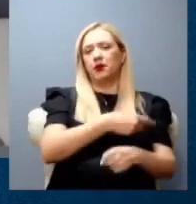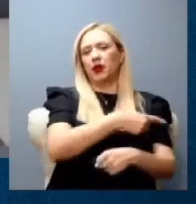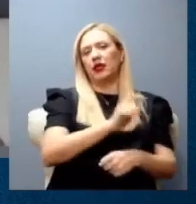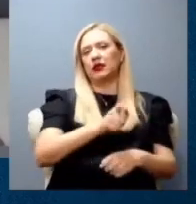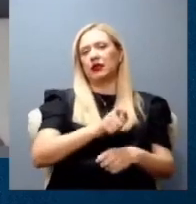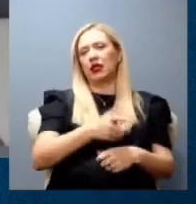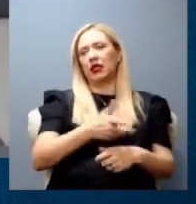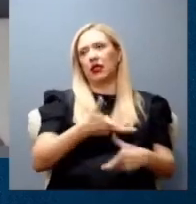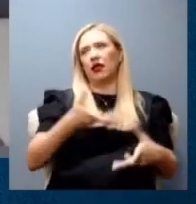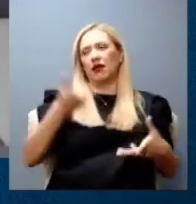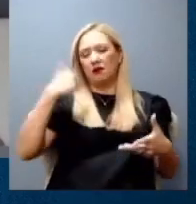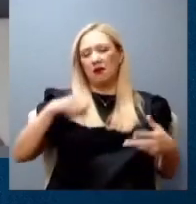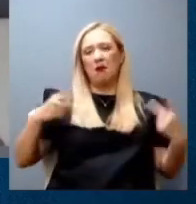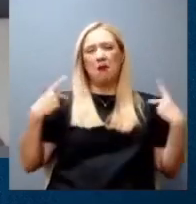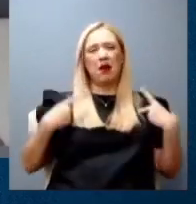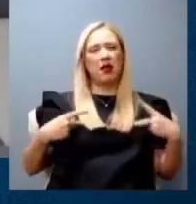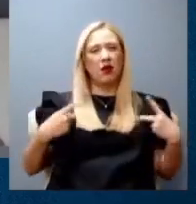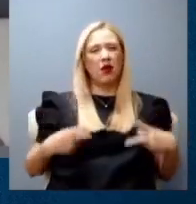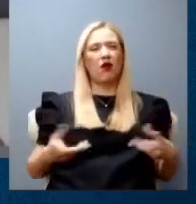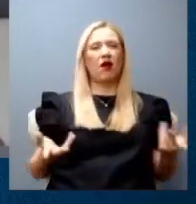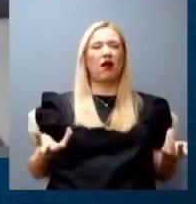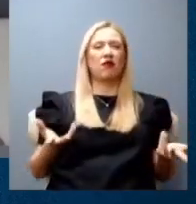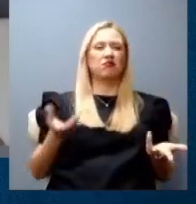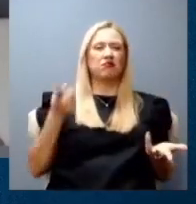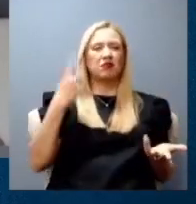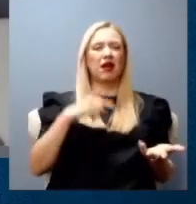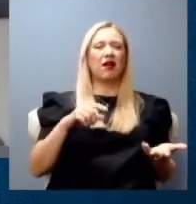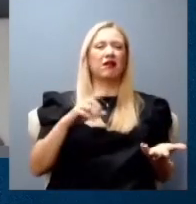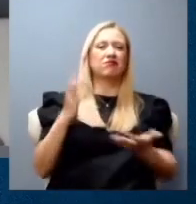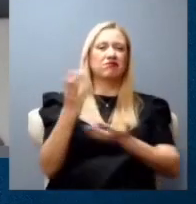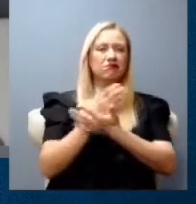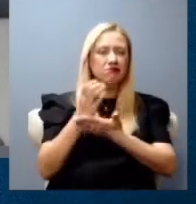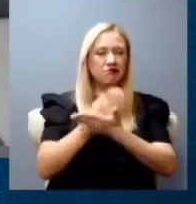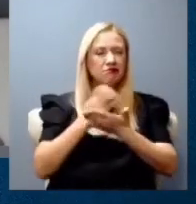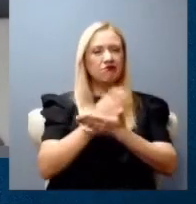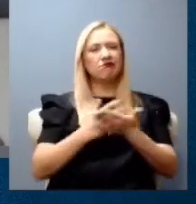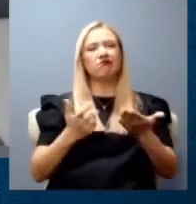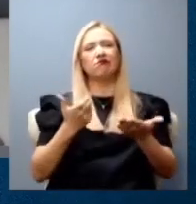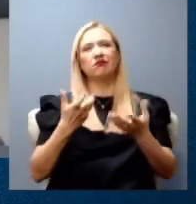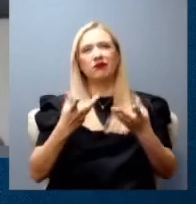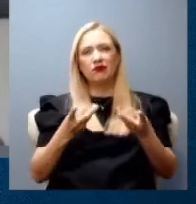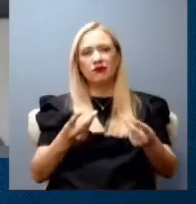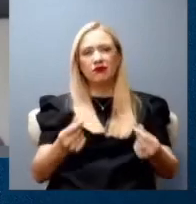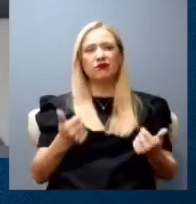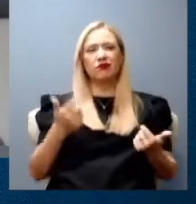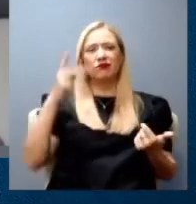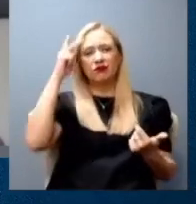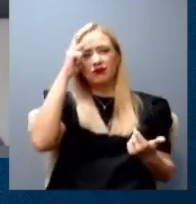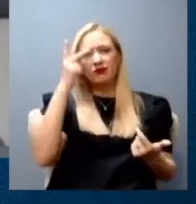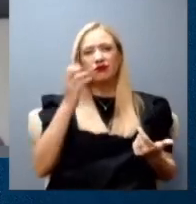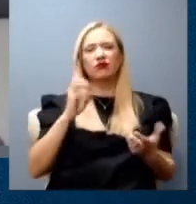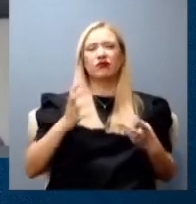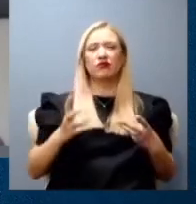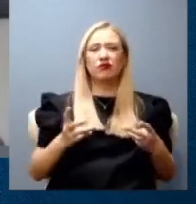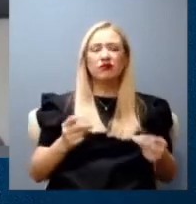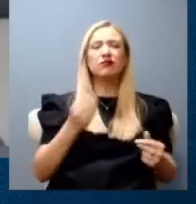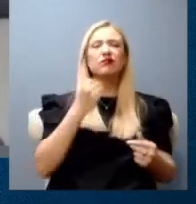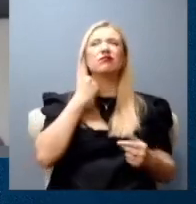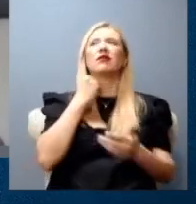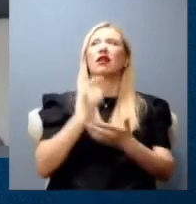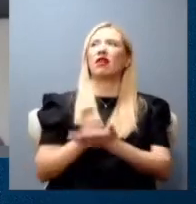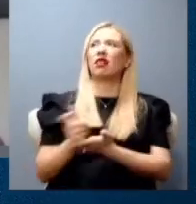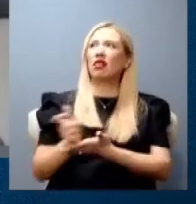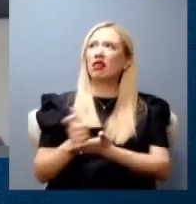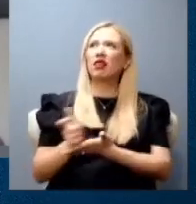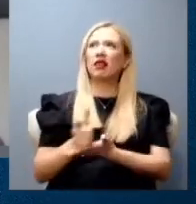causado. Hay pues una larga experiencia en indemnización